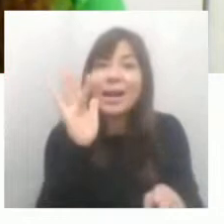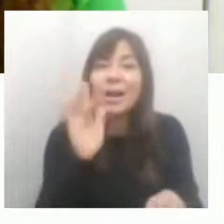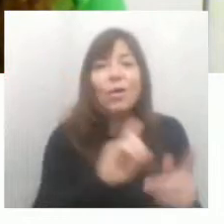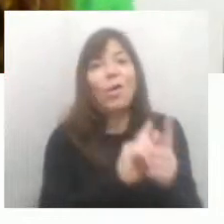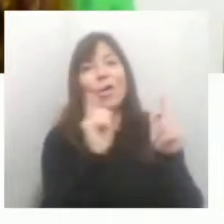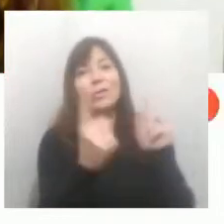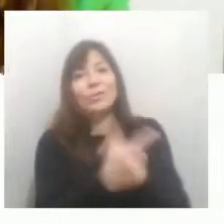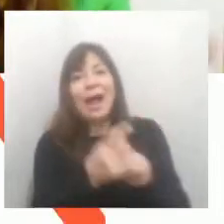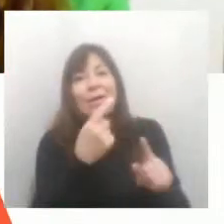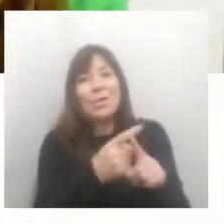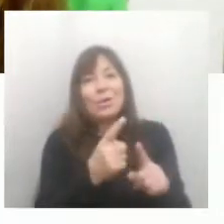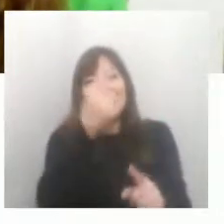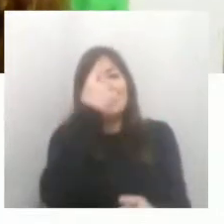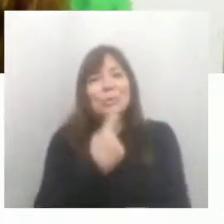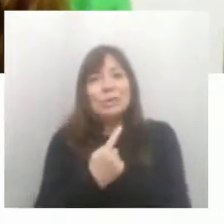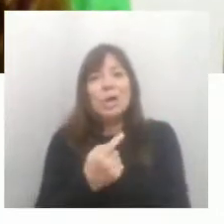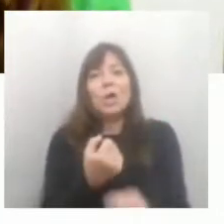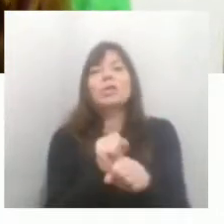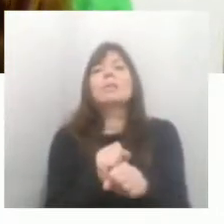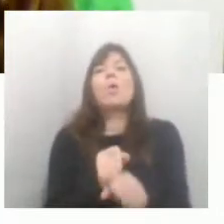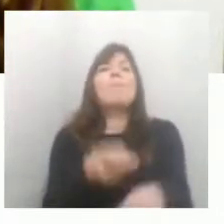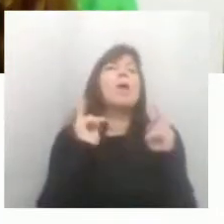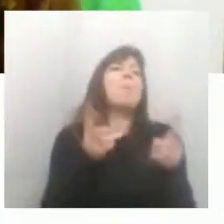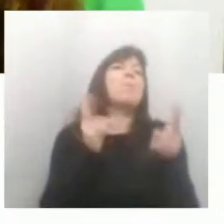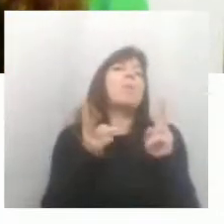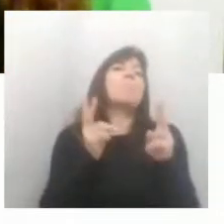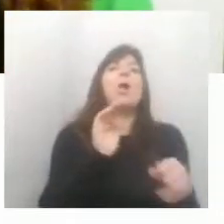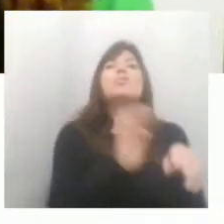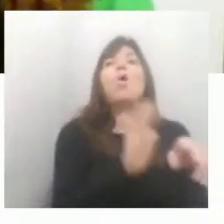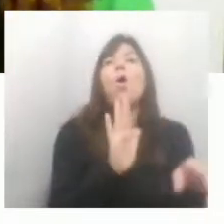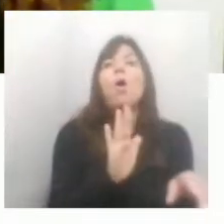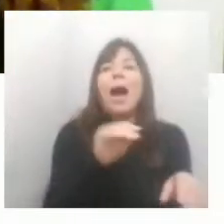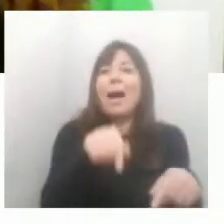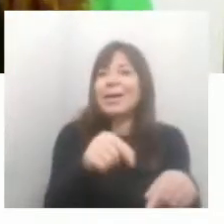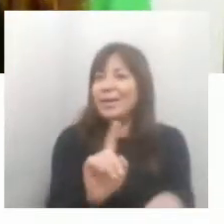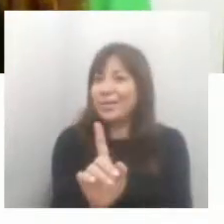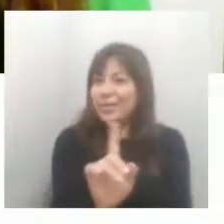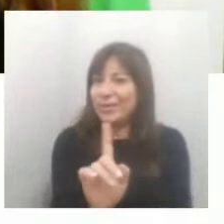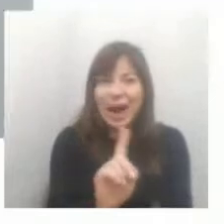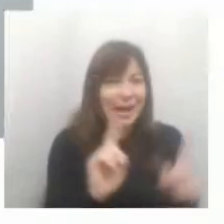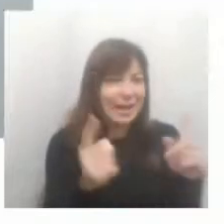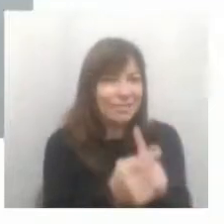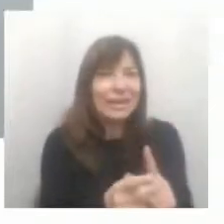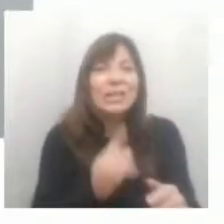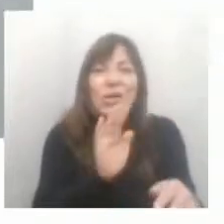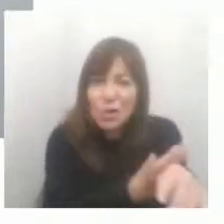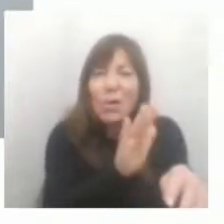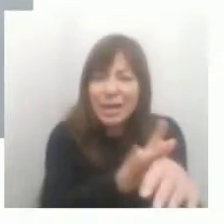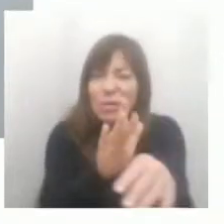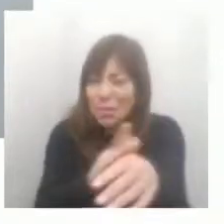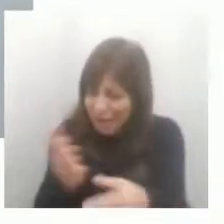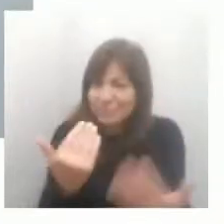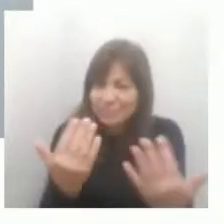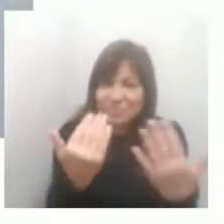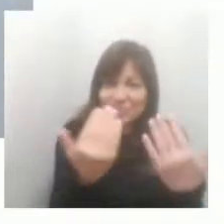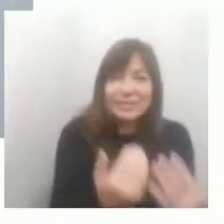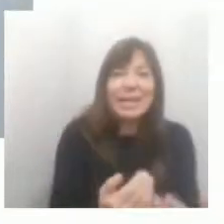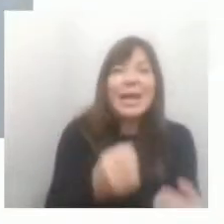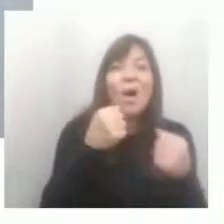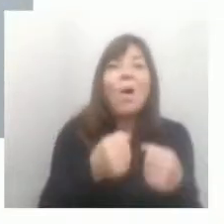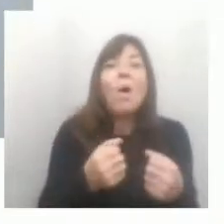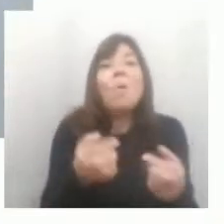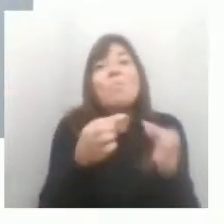ocurre en otros lados donde no se pueden tocar las cosas, aquí era prohibido no tocar. Así es, prohibido no tocar. Entonces, eso ya te da una posibilidad